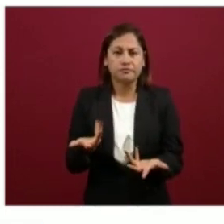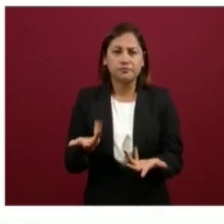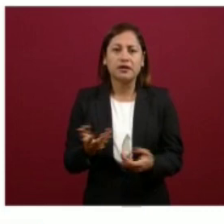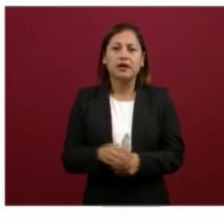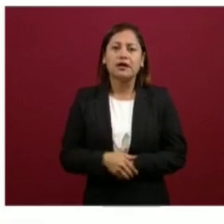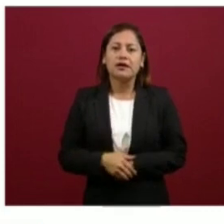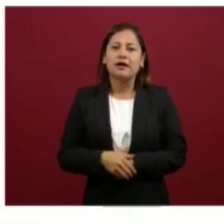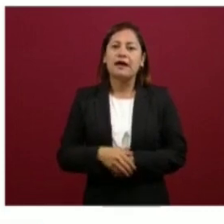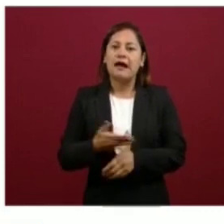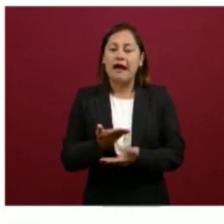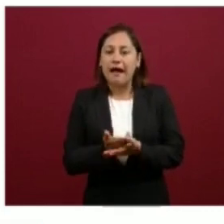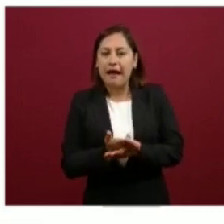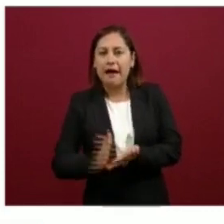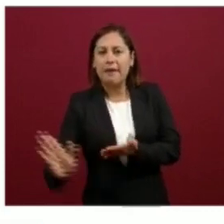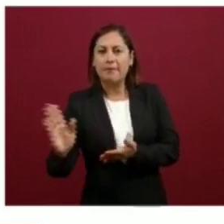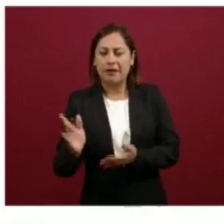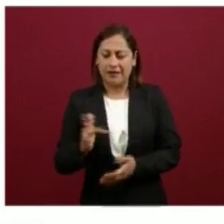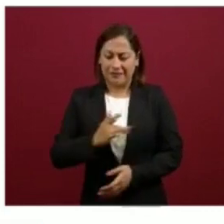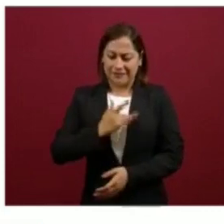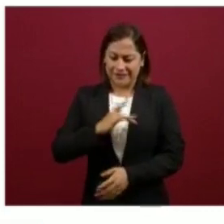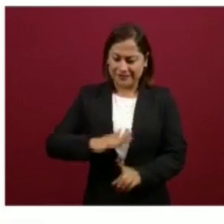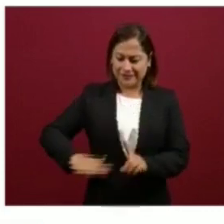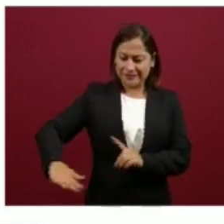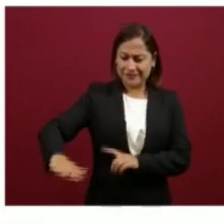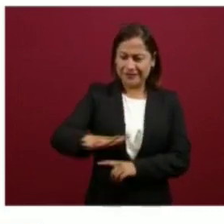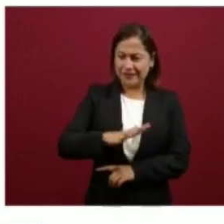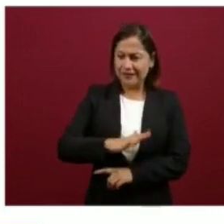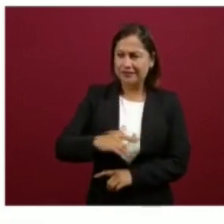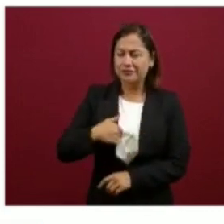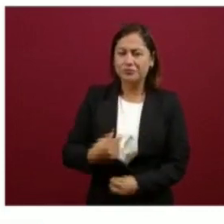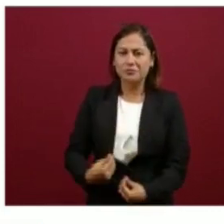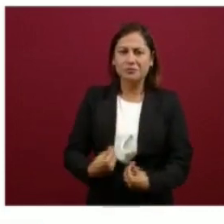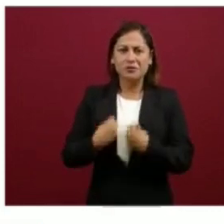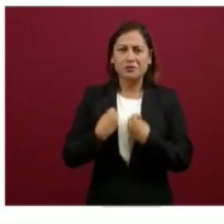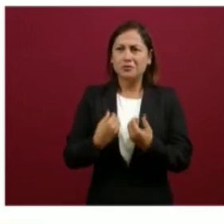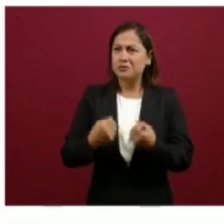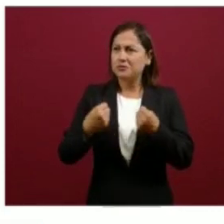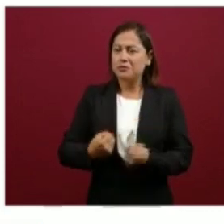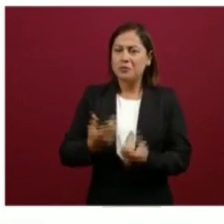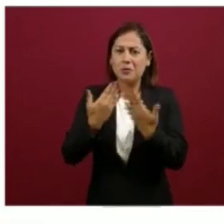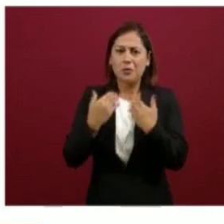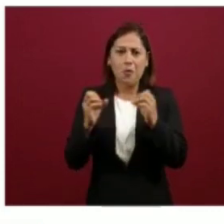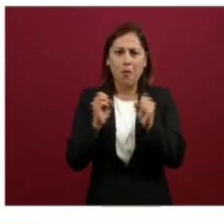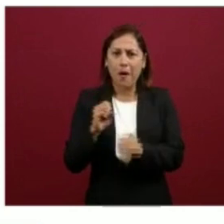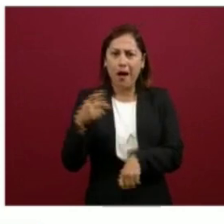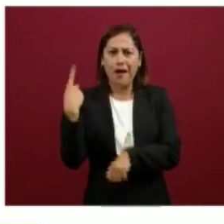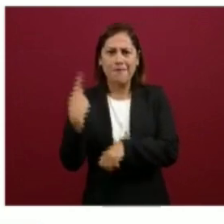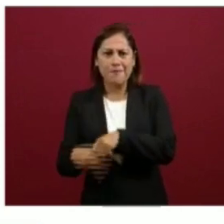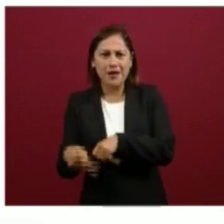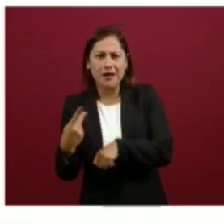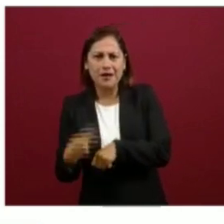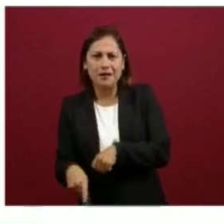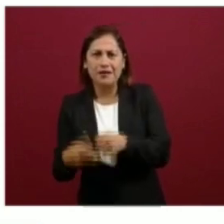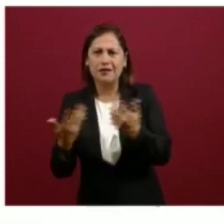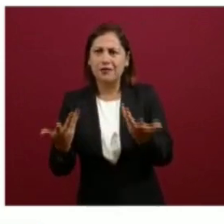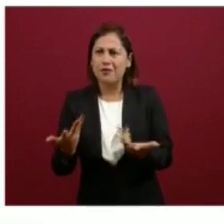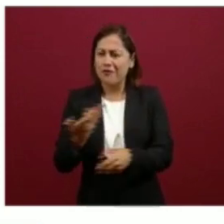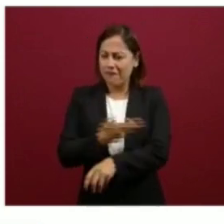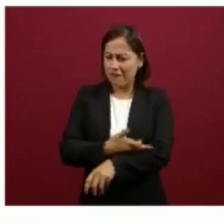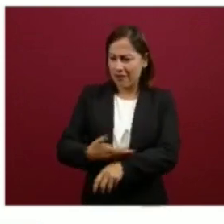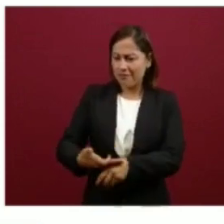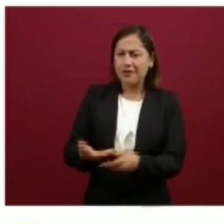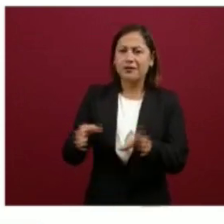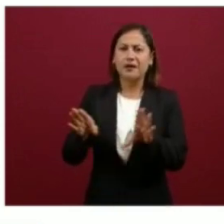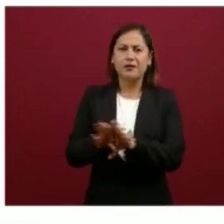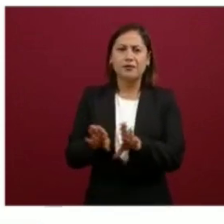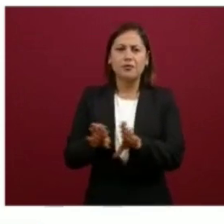la violencia y la inseguridad en sus lugares de origen. Y reportan, por supuesto, también temas familiares, por ejemplo, la